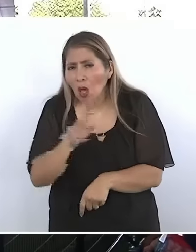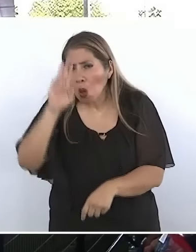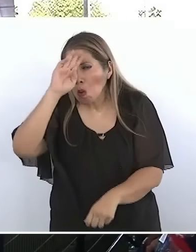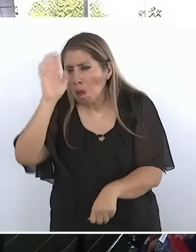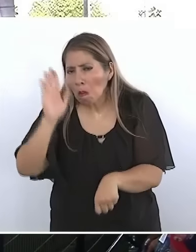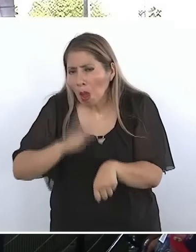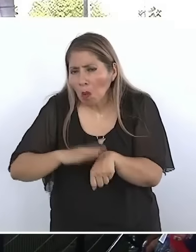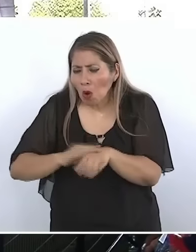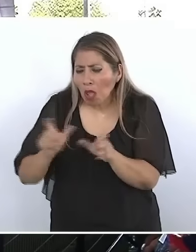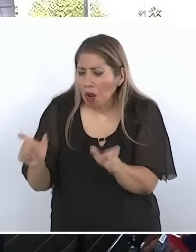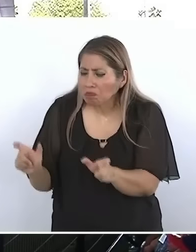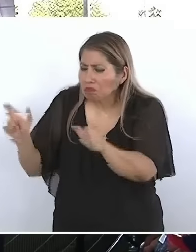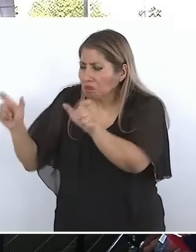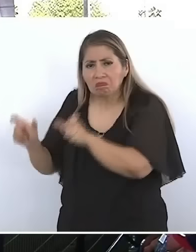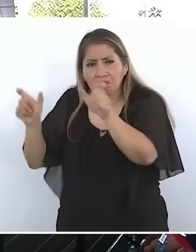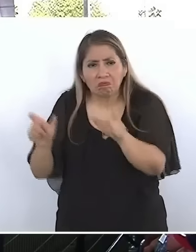memorial